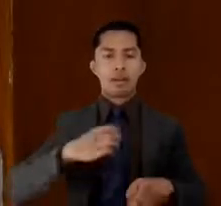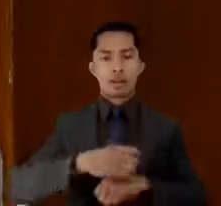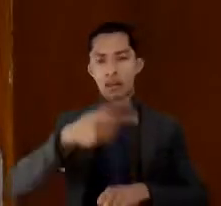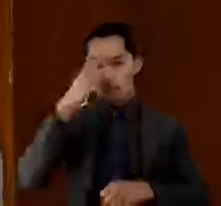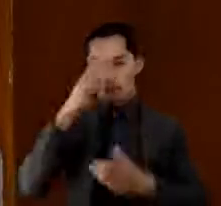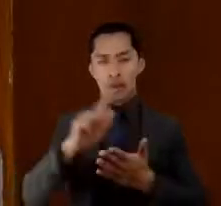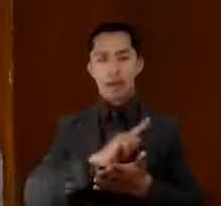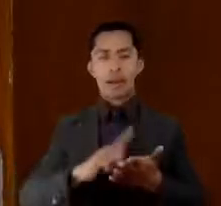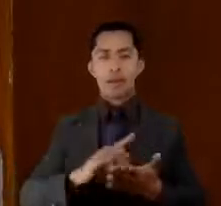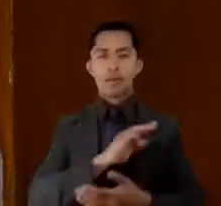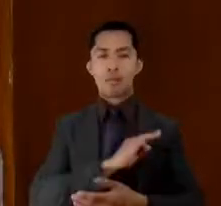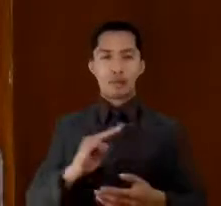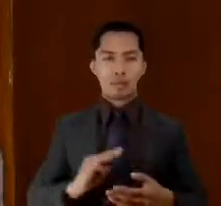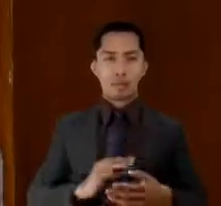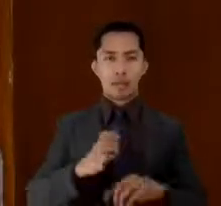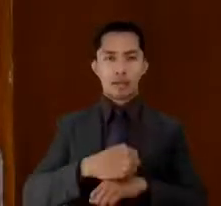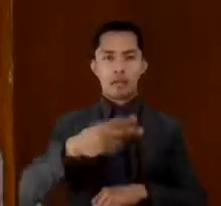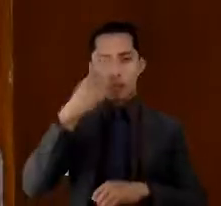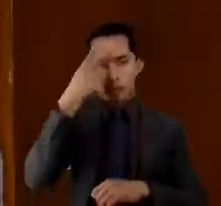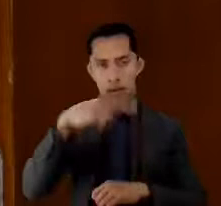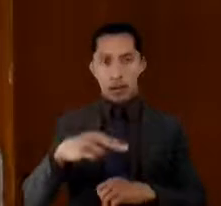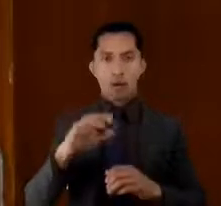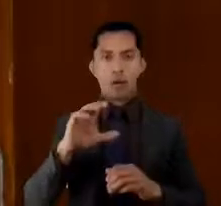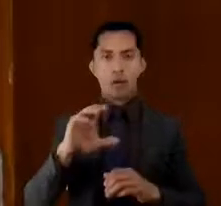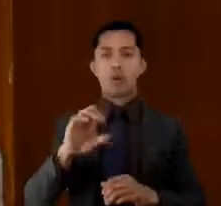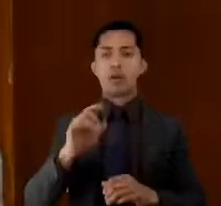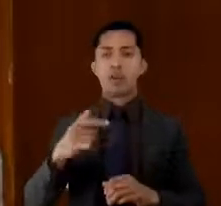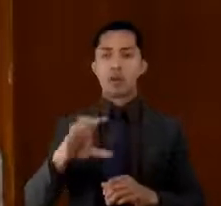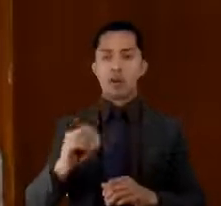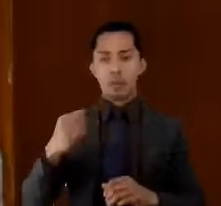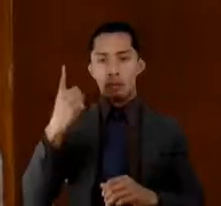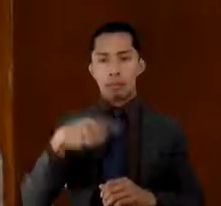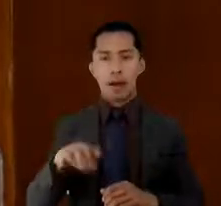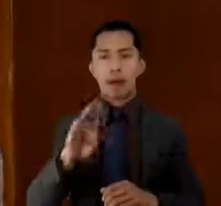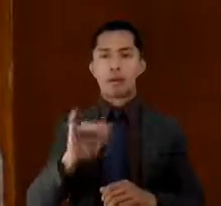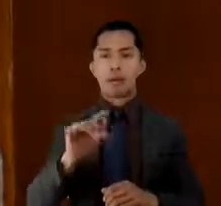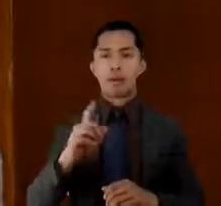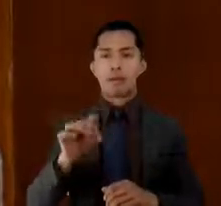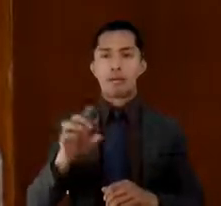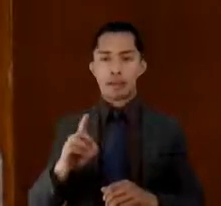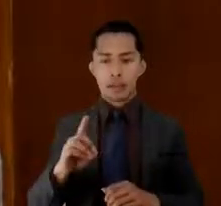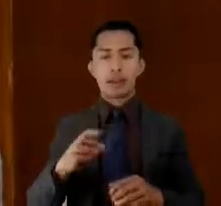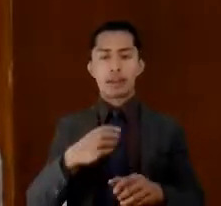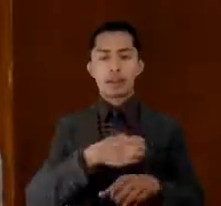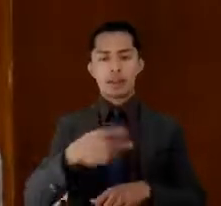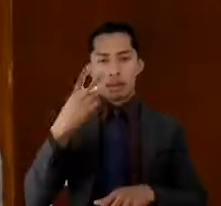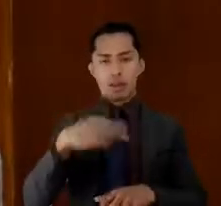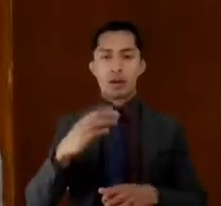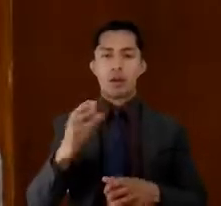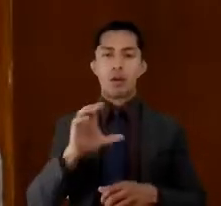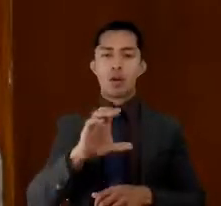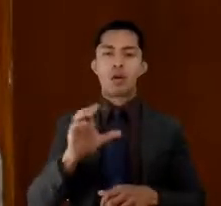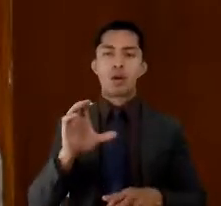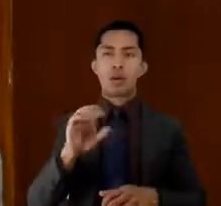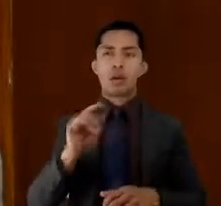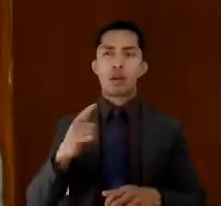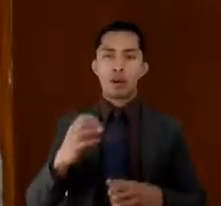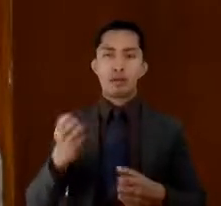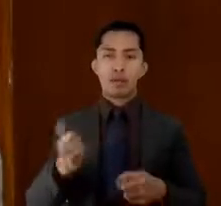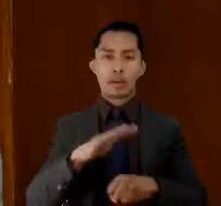Orgánica Municipal del Estado de México, el Código para la Biodiversidad del Estado de México y el Código Administrativo del Estado de